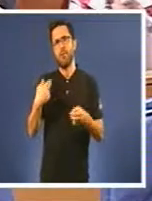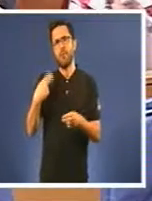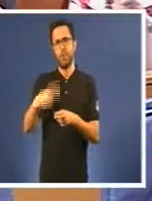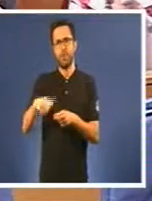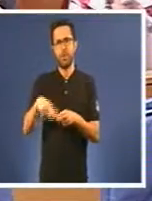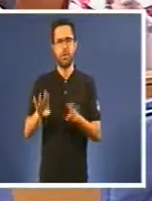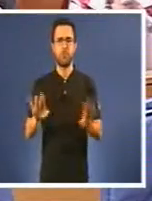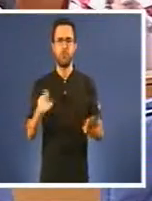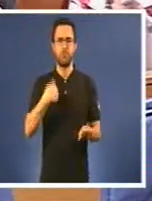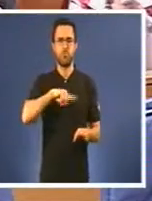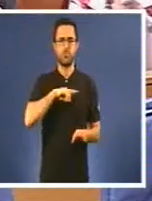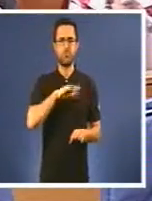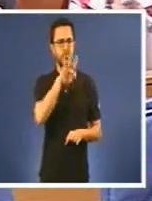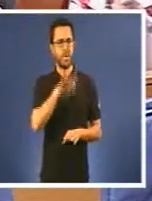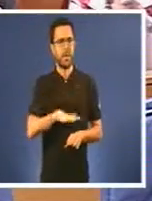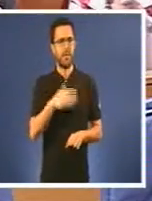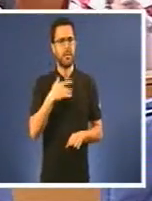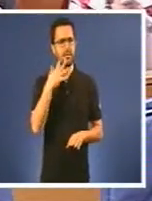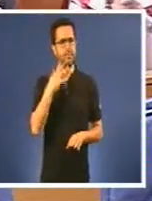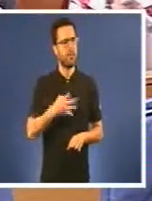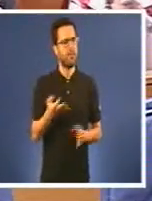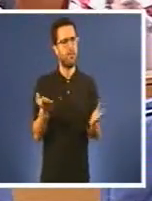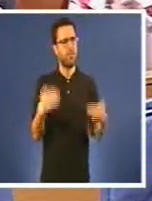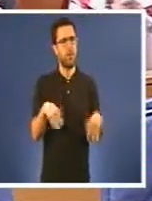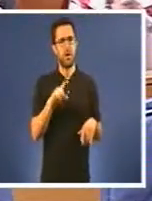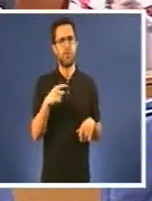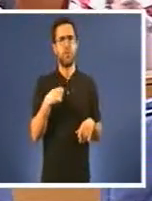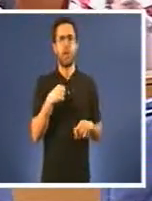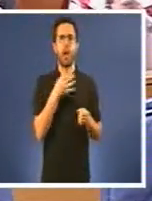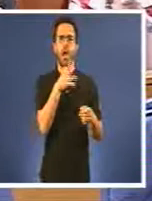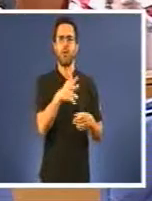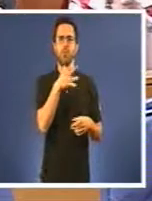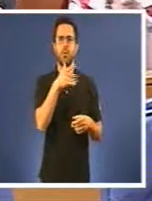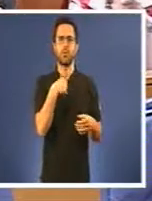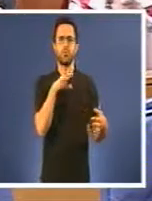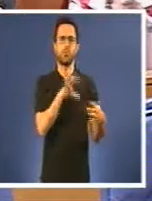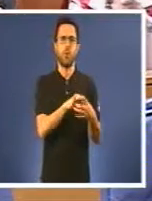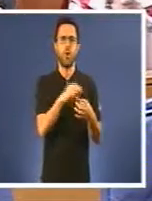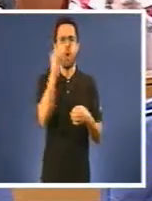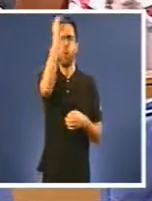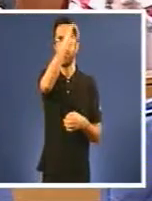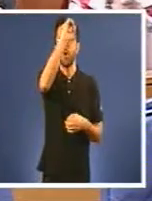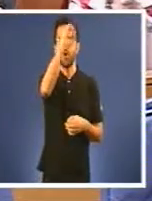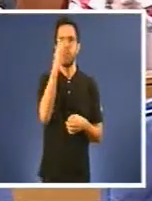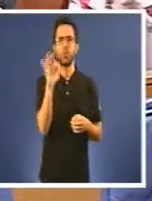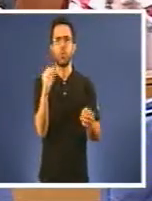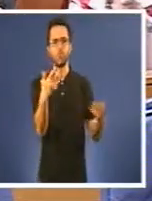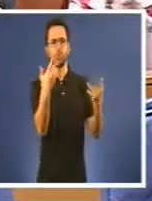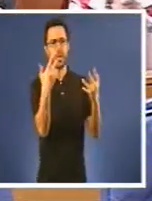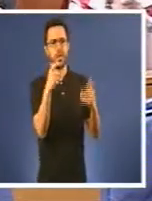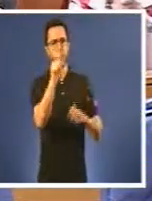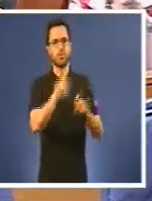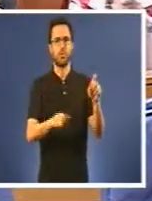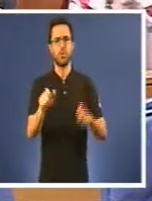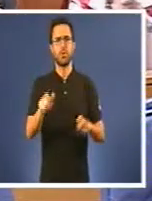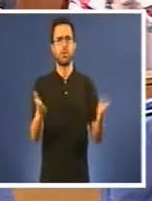serio utilizar argumentos en base a opinións ou suxerencias por xente que non está